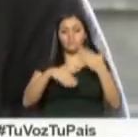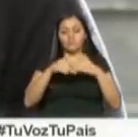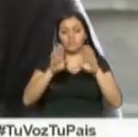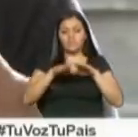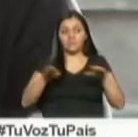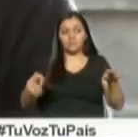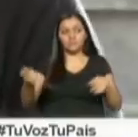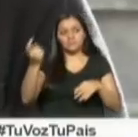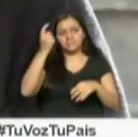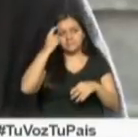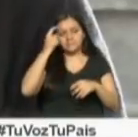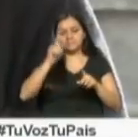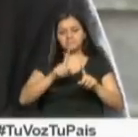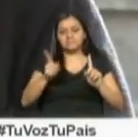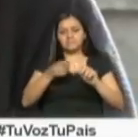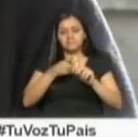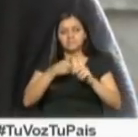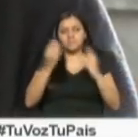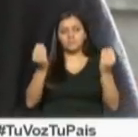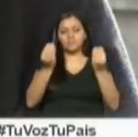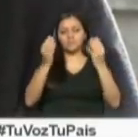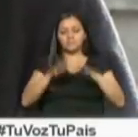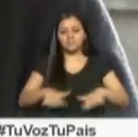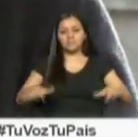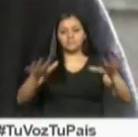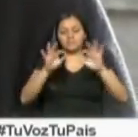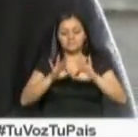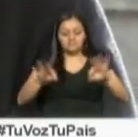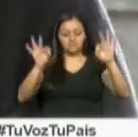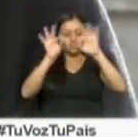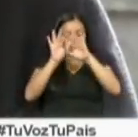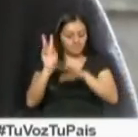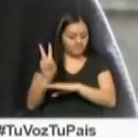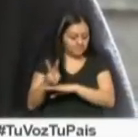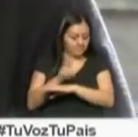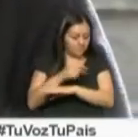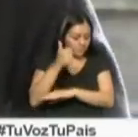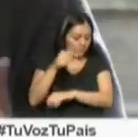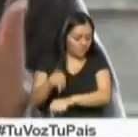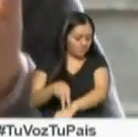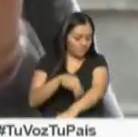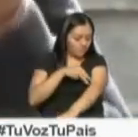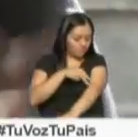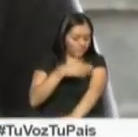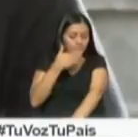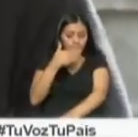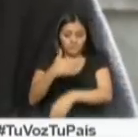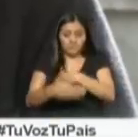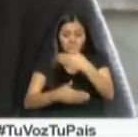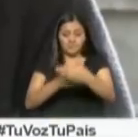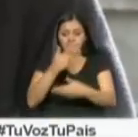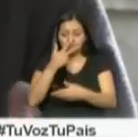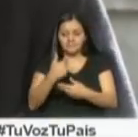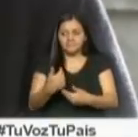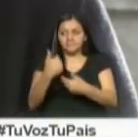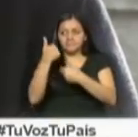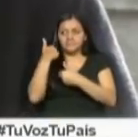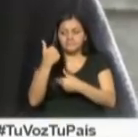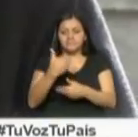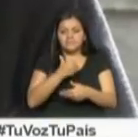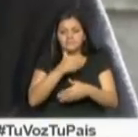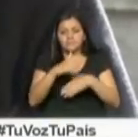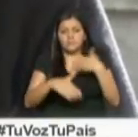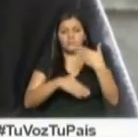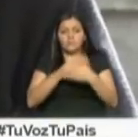para concientizar a los jóvenes de su importancia en el rol de veedores de estos buenos hábitos, que sean ellos quienes se encarguen de reclamar